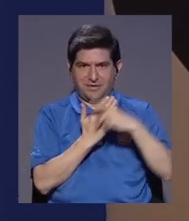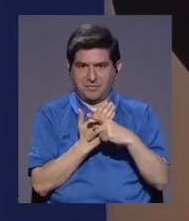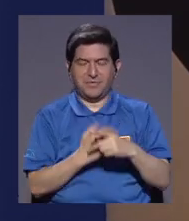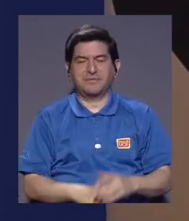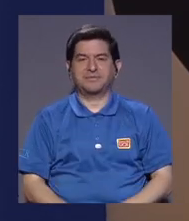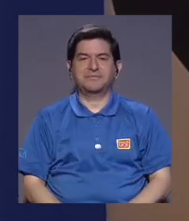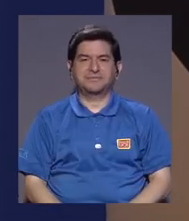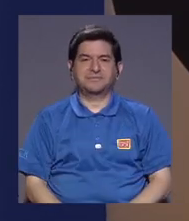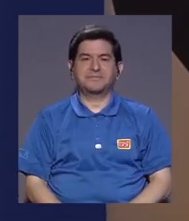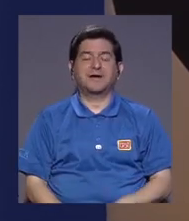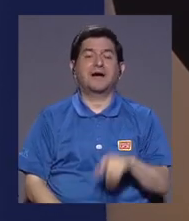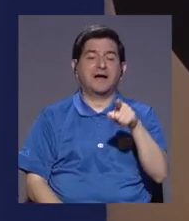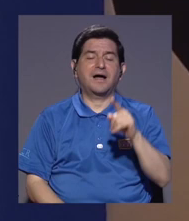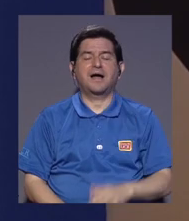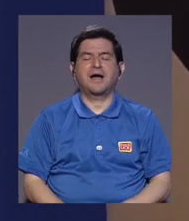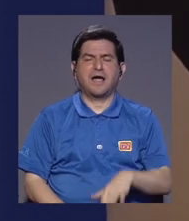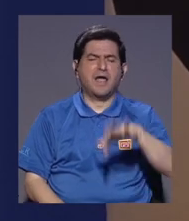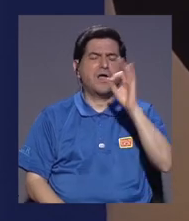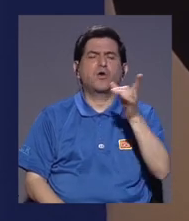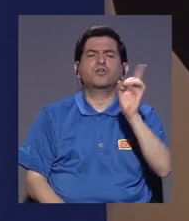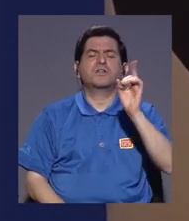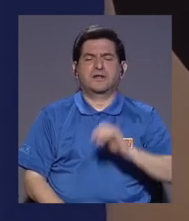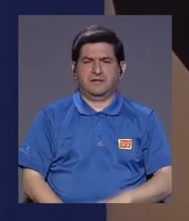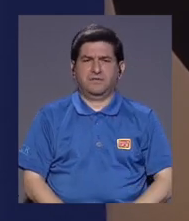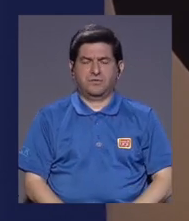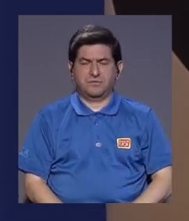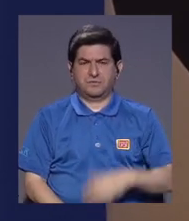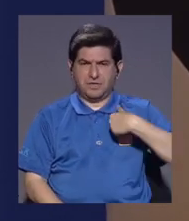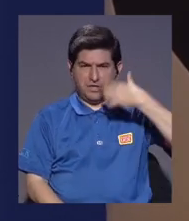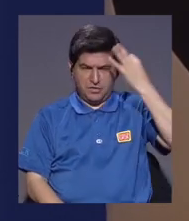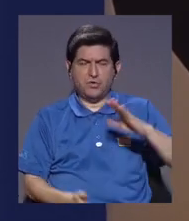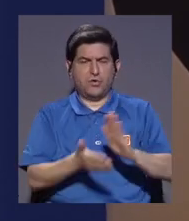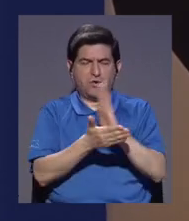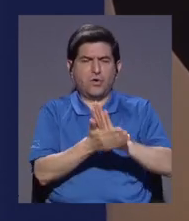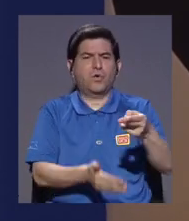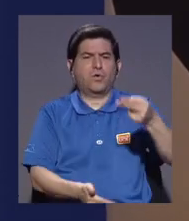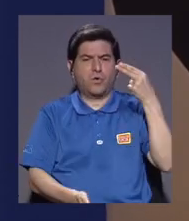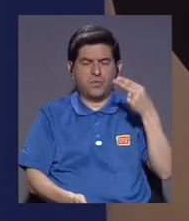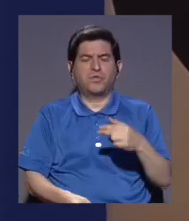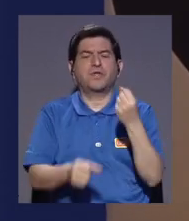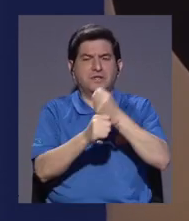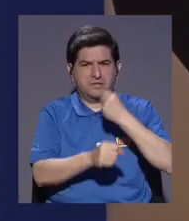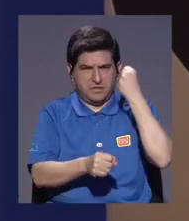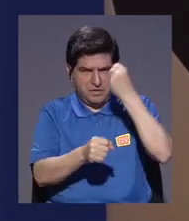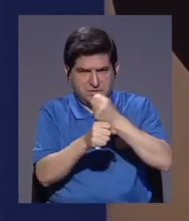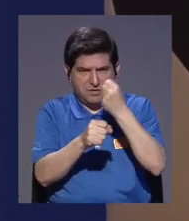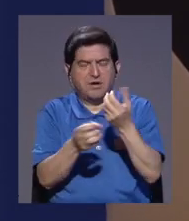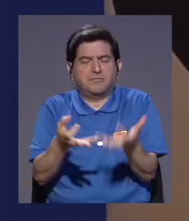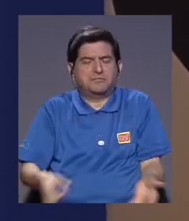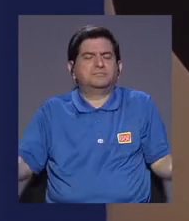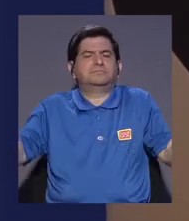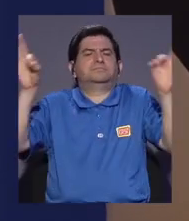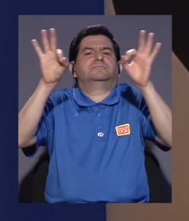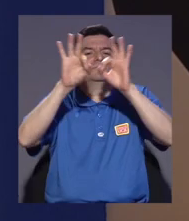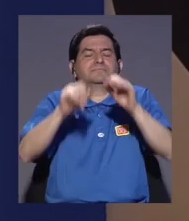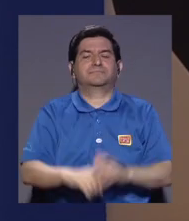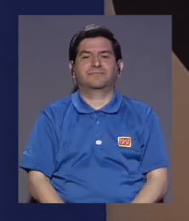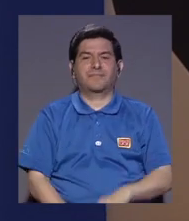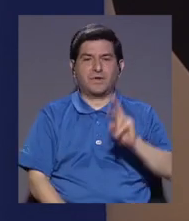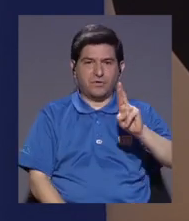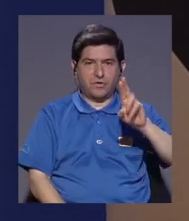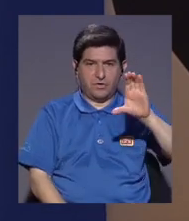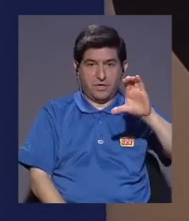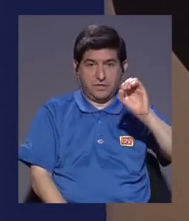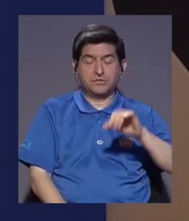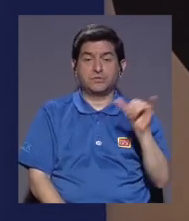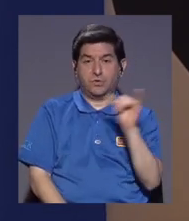programa increíble te que no puede encontrar que creo que como documento histórico y como trabajo es muy importante donde